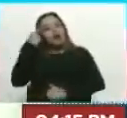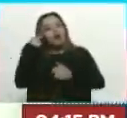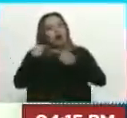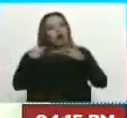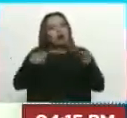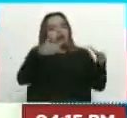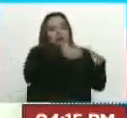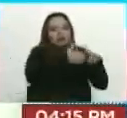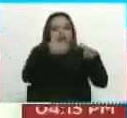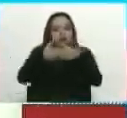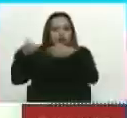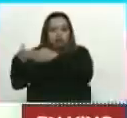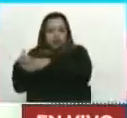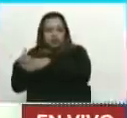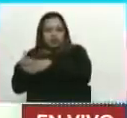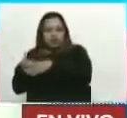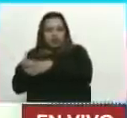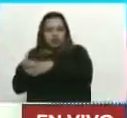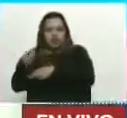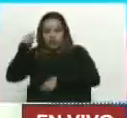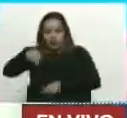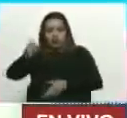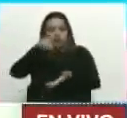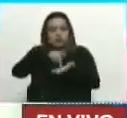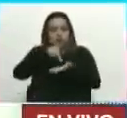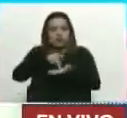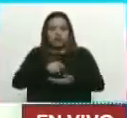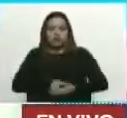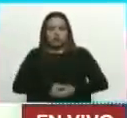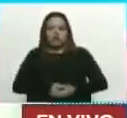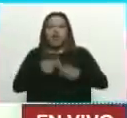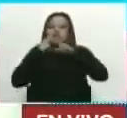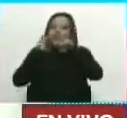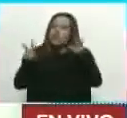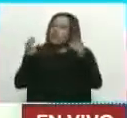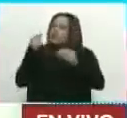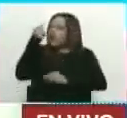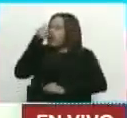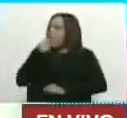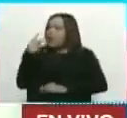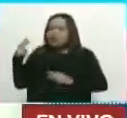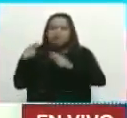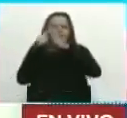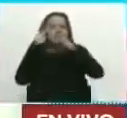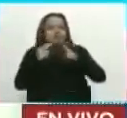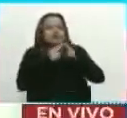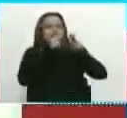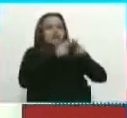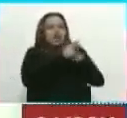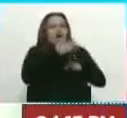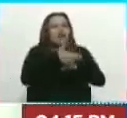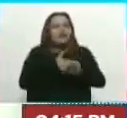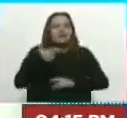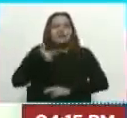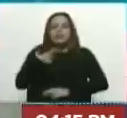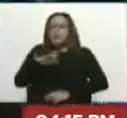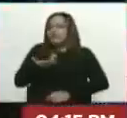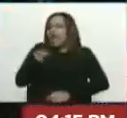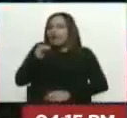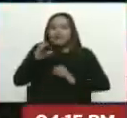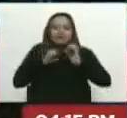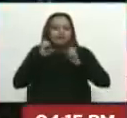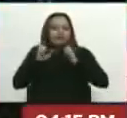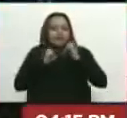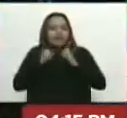organizaciones, partidos que estáis hoy aquí. Veo muchas caras conocidas y me hace mucha ilusión. Bueno,